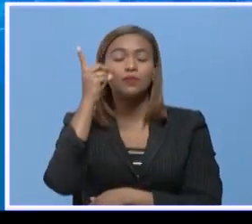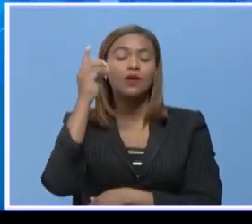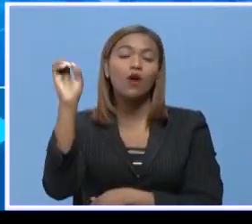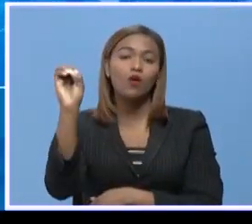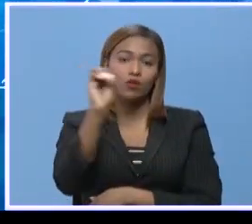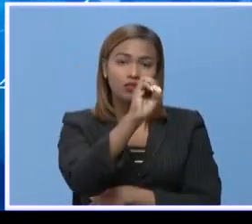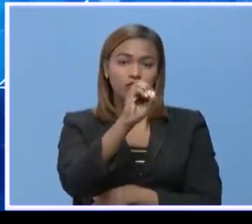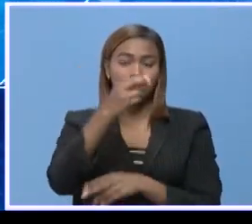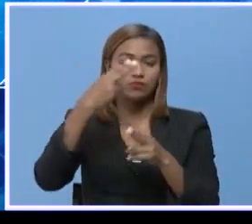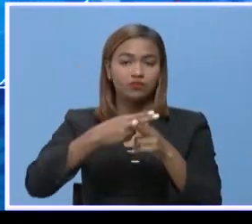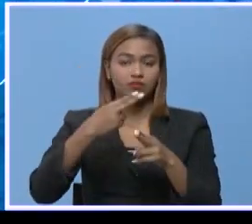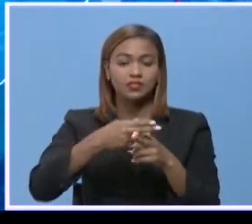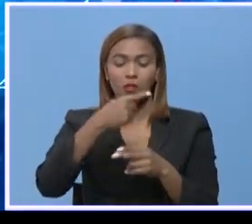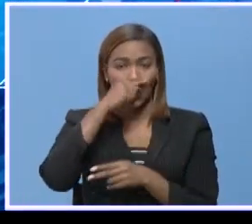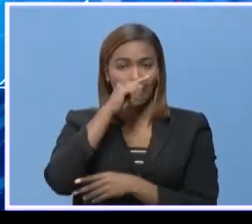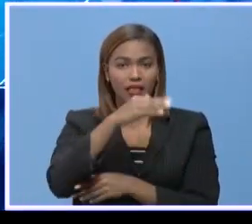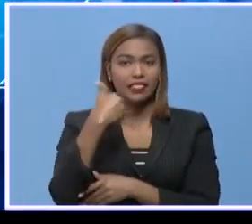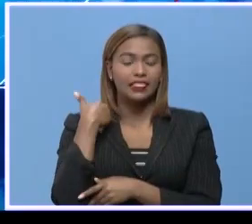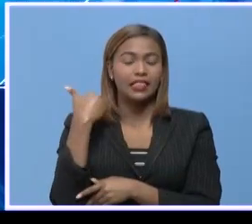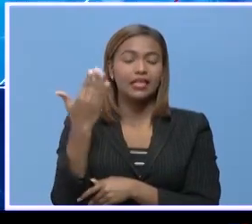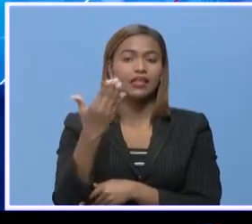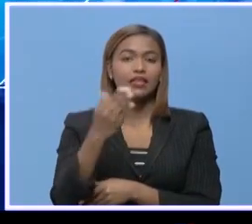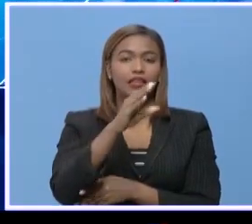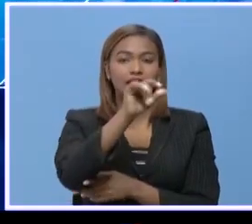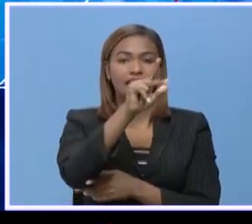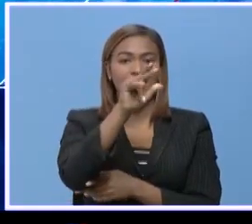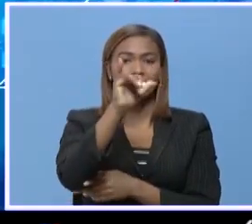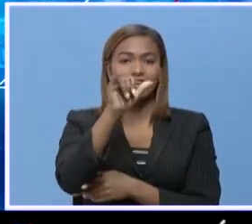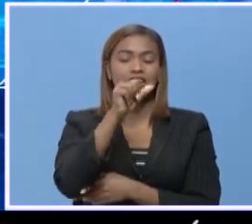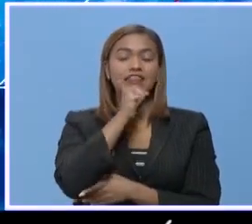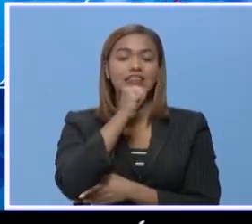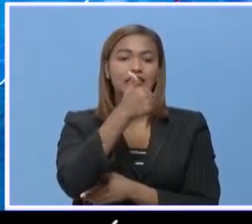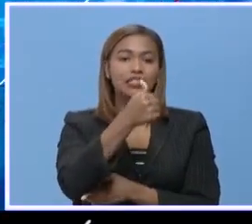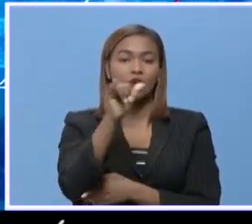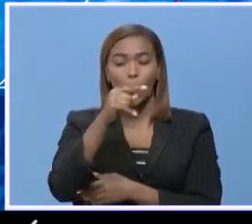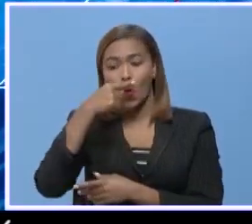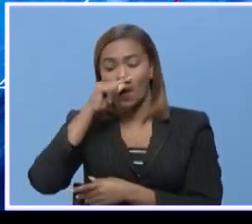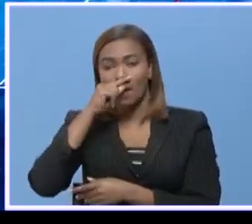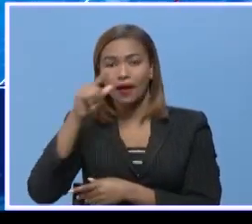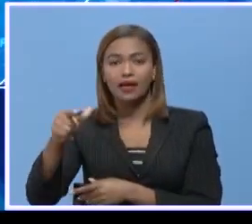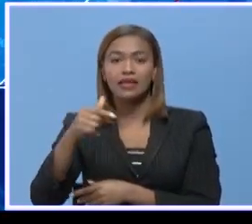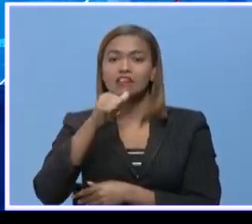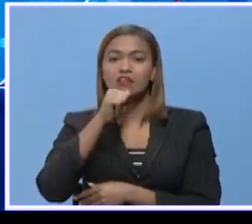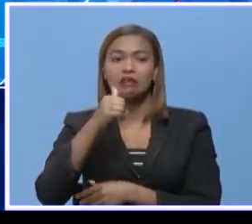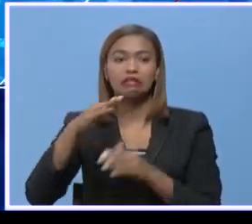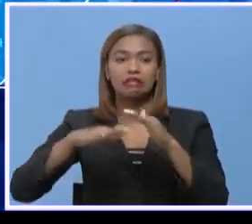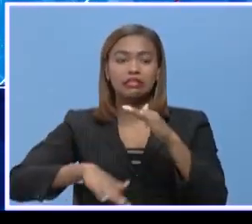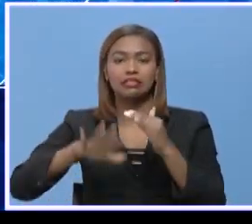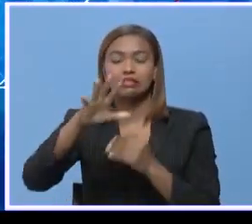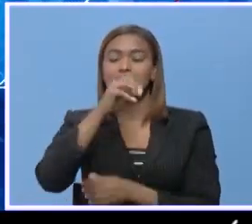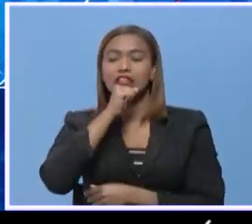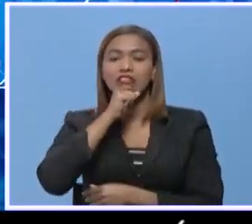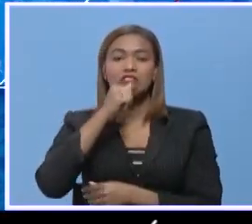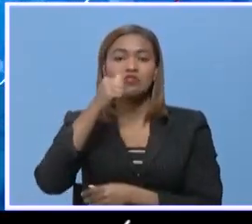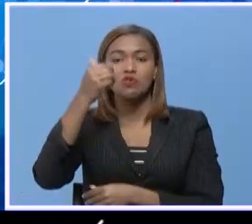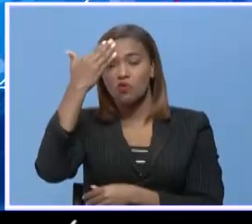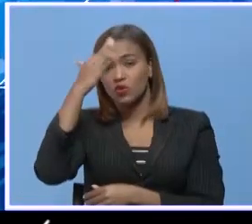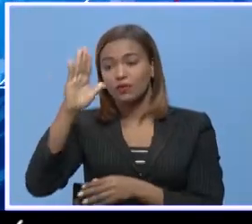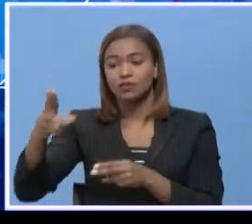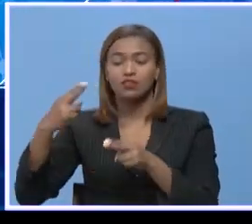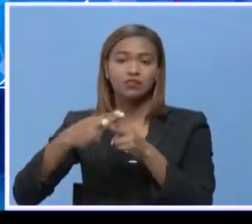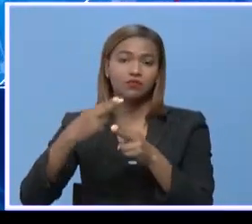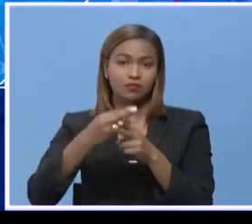Oeste. Se trata de una niña que dice llamarse Lili, de 10 años, y de un niño de no más de 5 años que no sabe pronunciar bien su